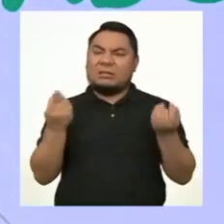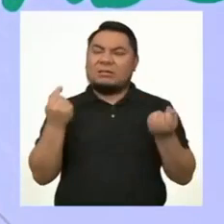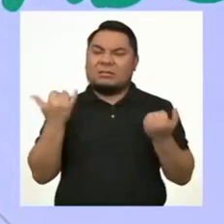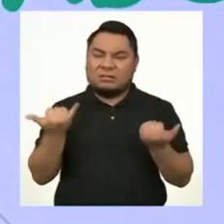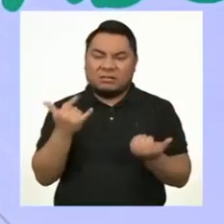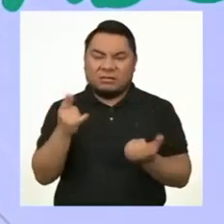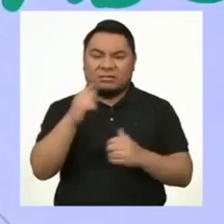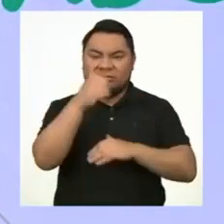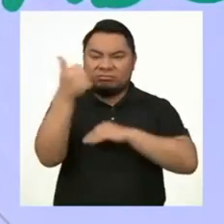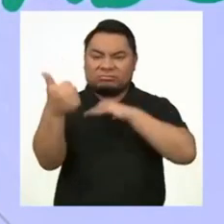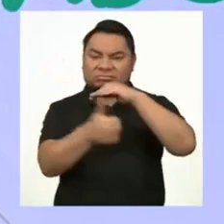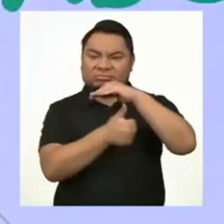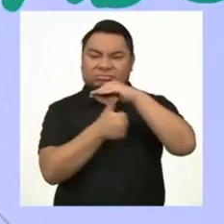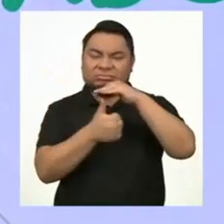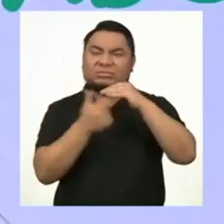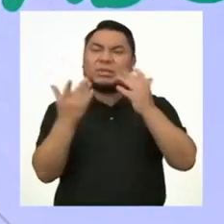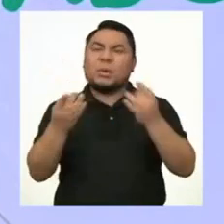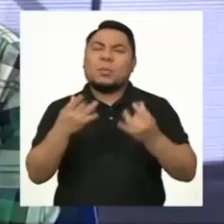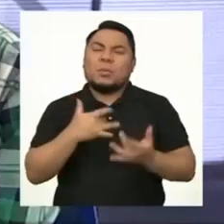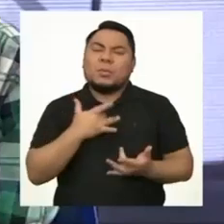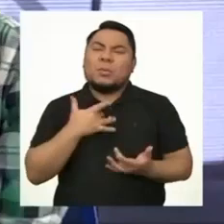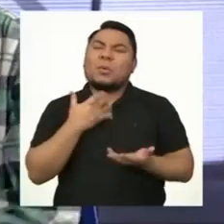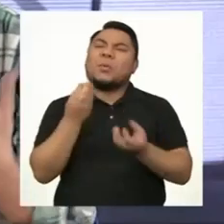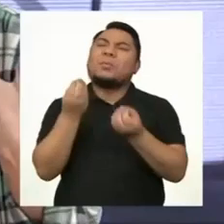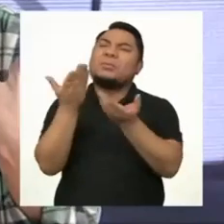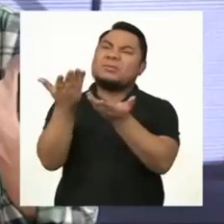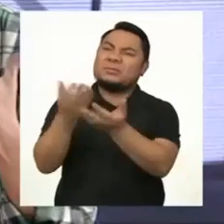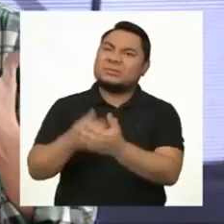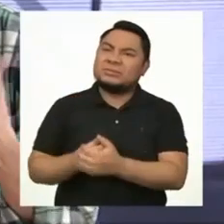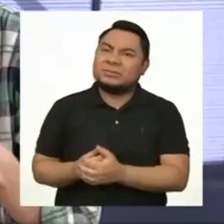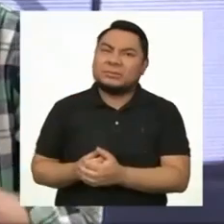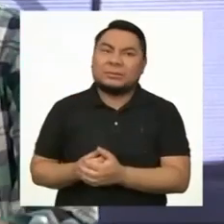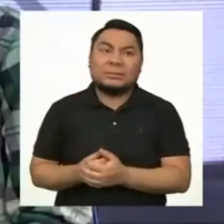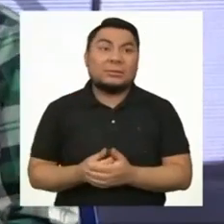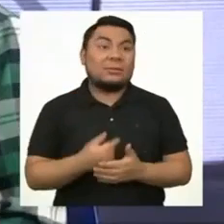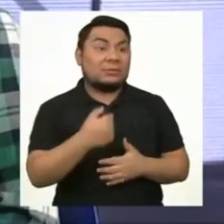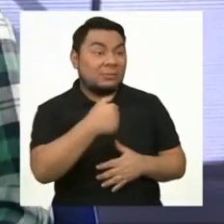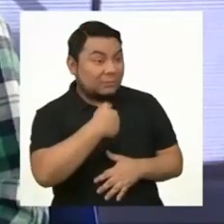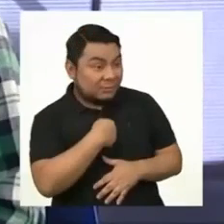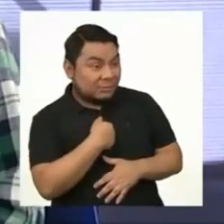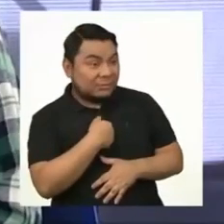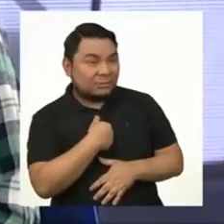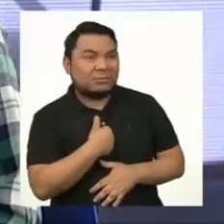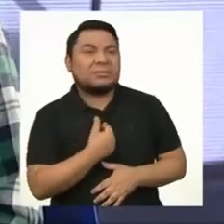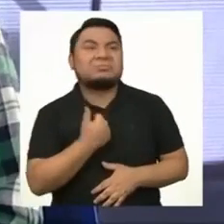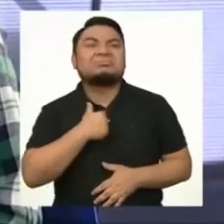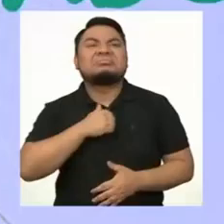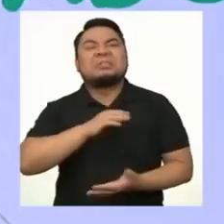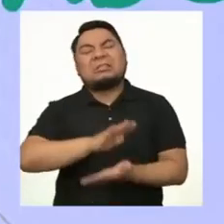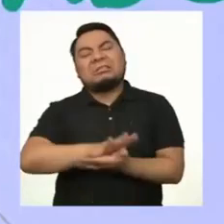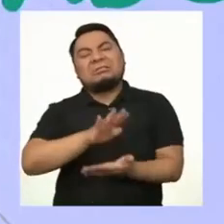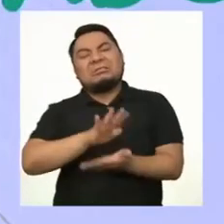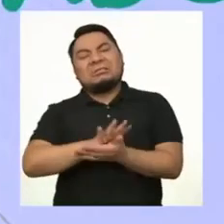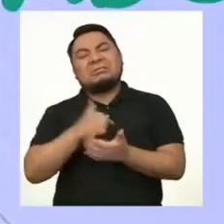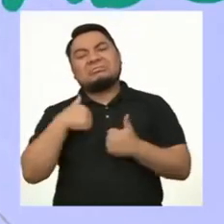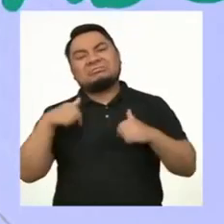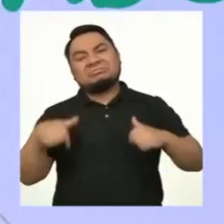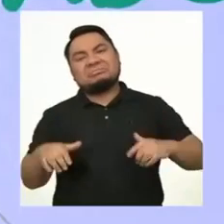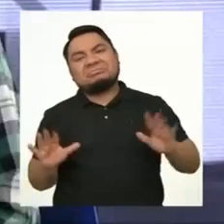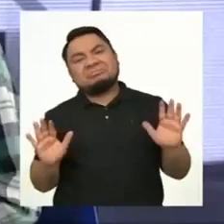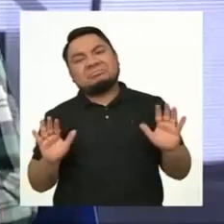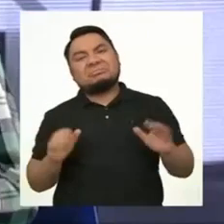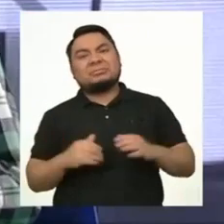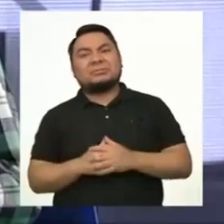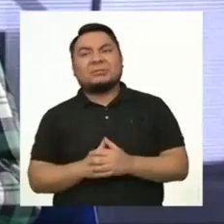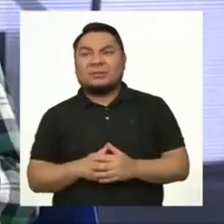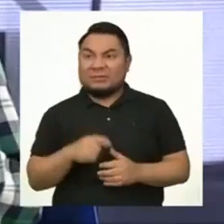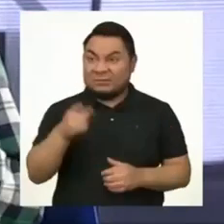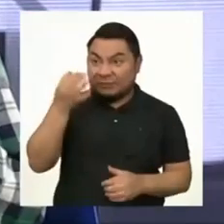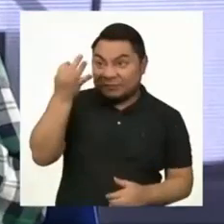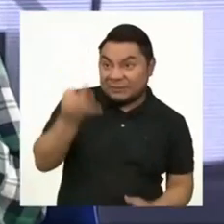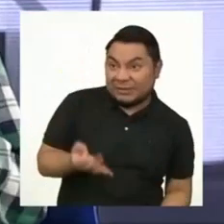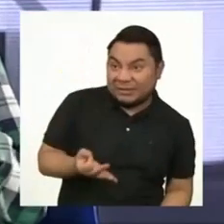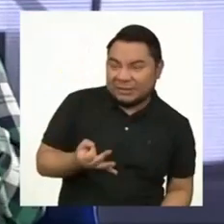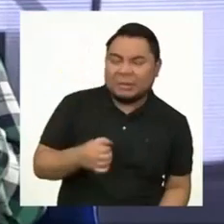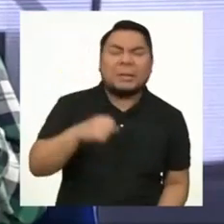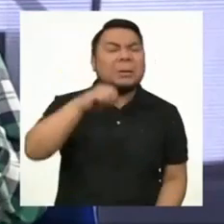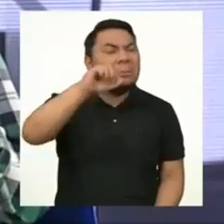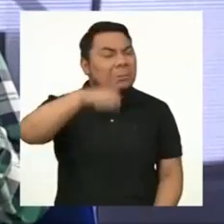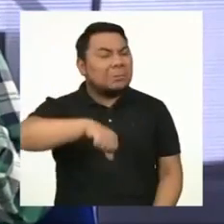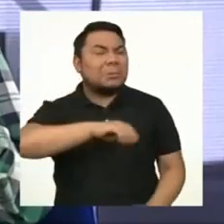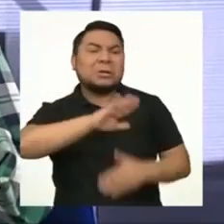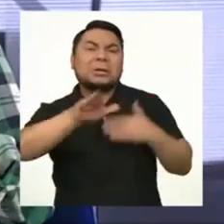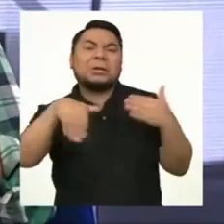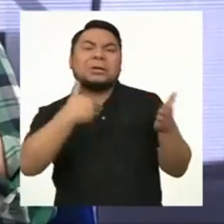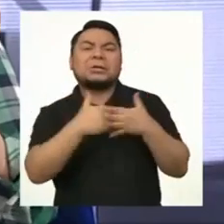de distanciamiento está despertando? ¿Yo? Tranquilo. ¿En serio? Sí, conmigo